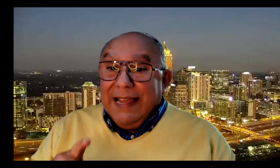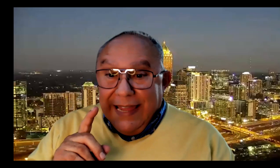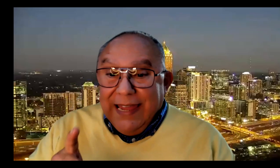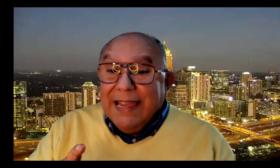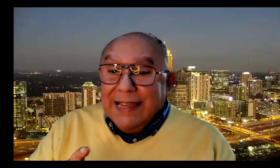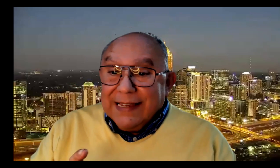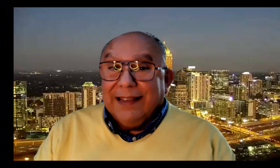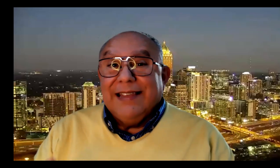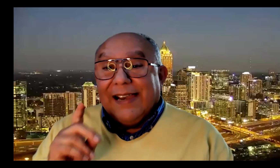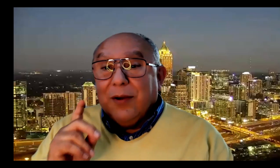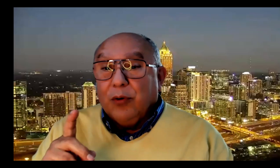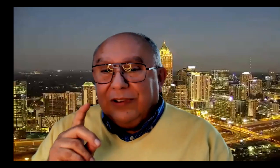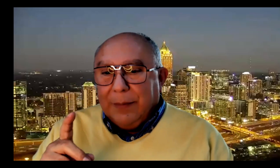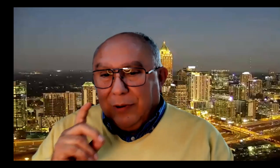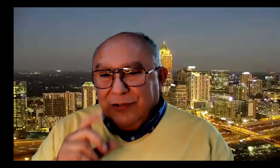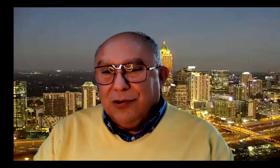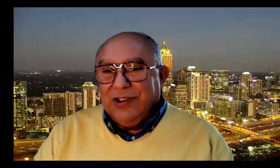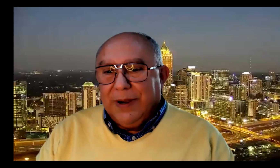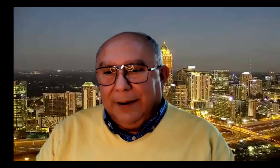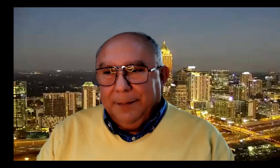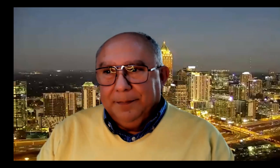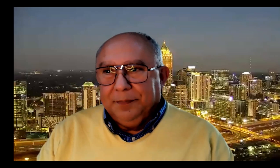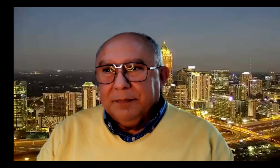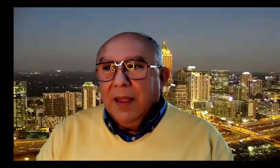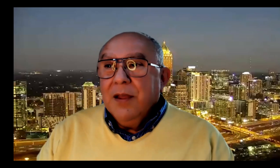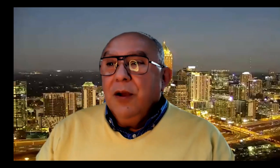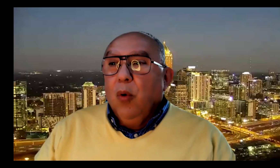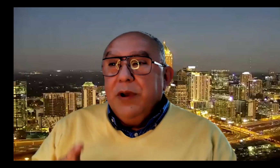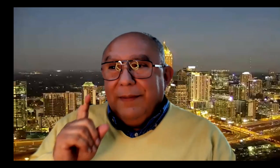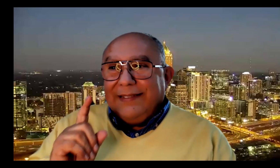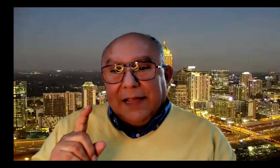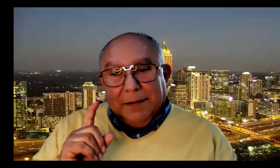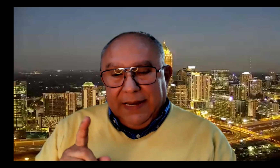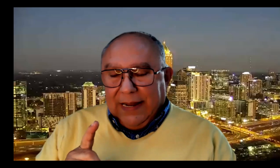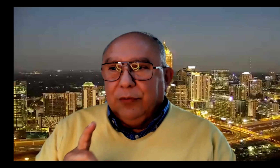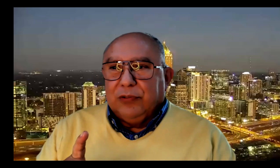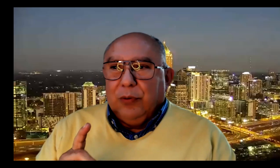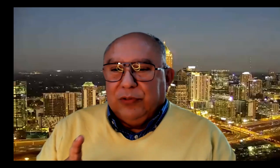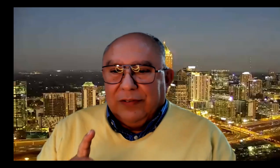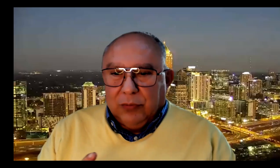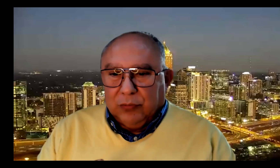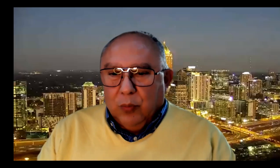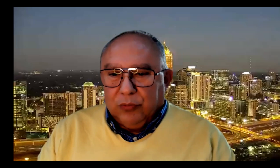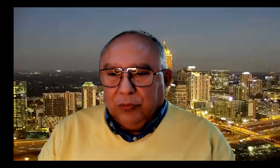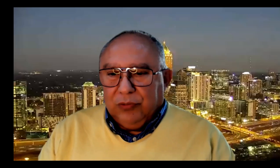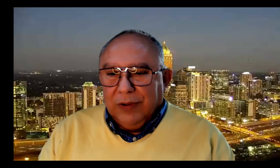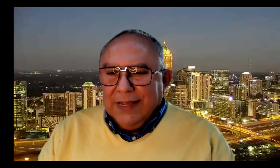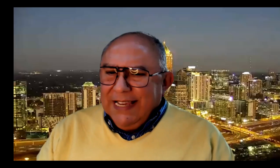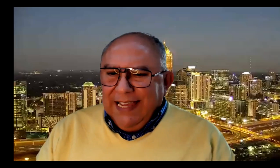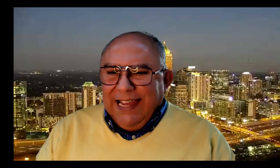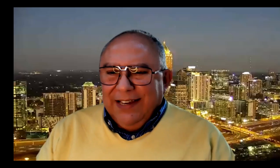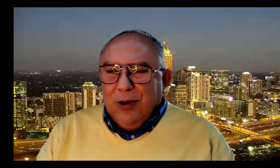especialidades y que sea reconocida por el Georgia Bar. Una vez terminados todos estos